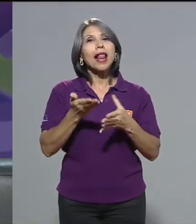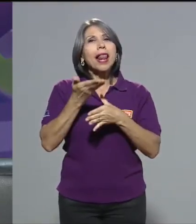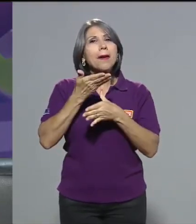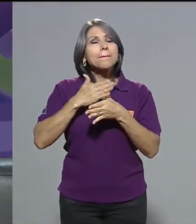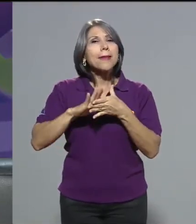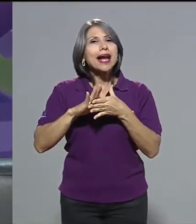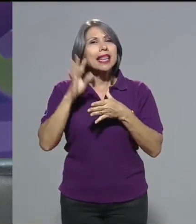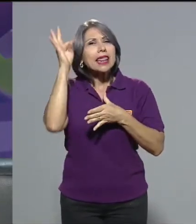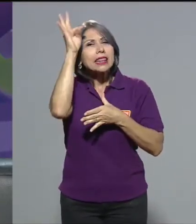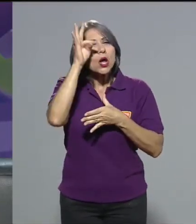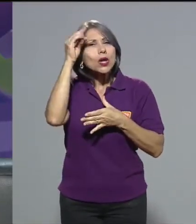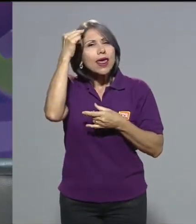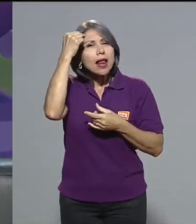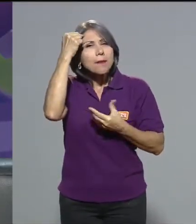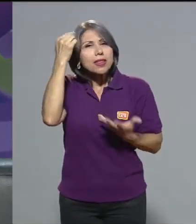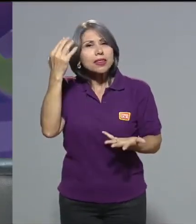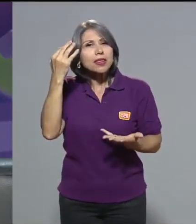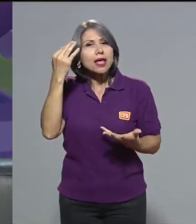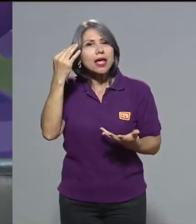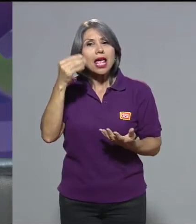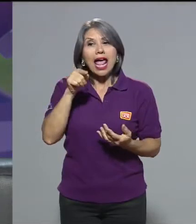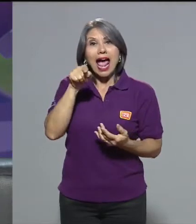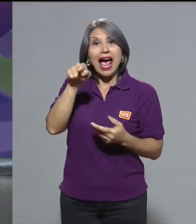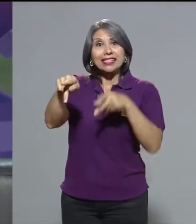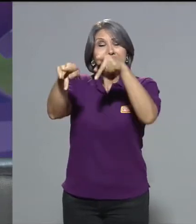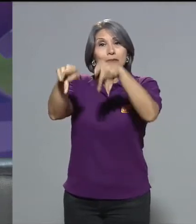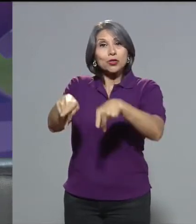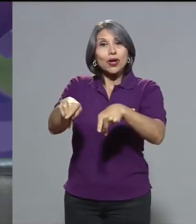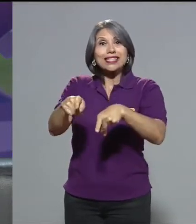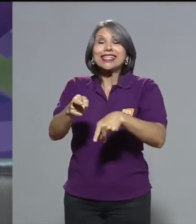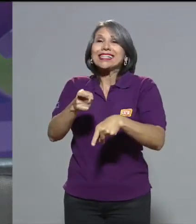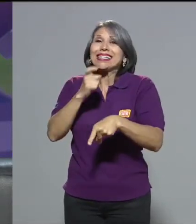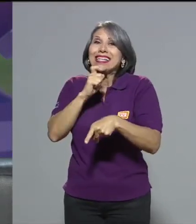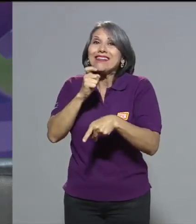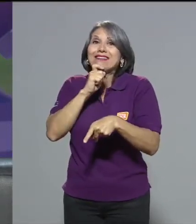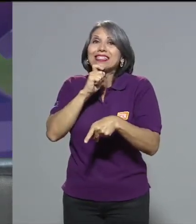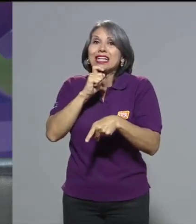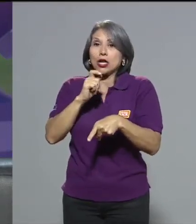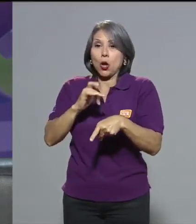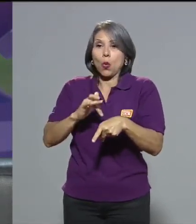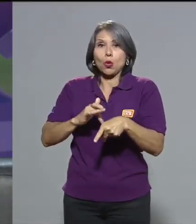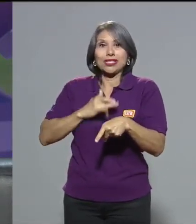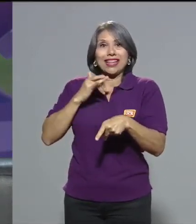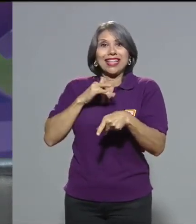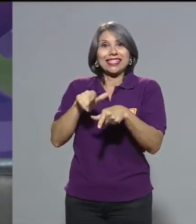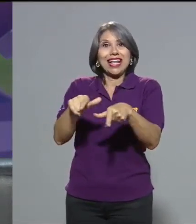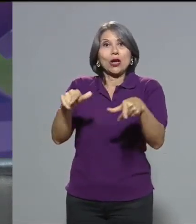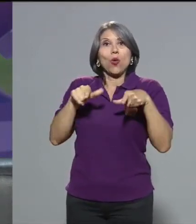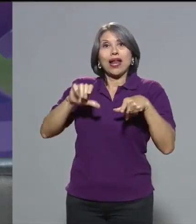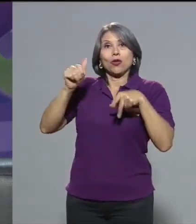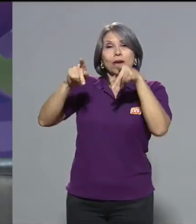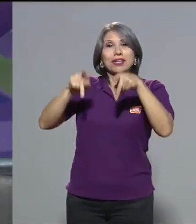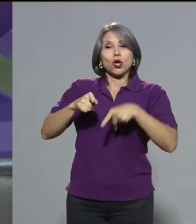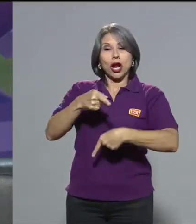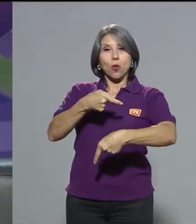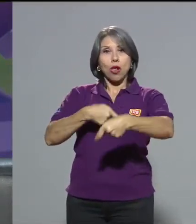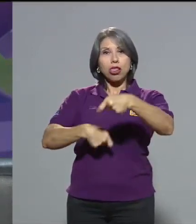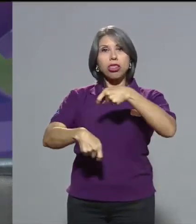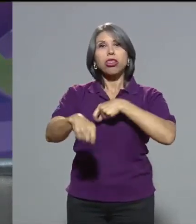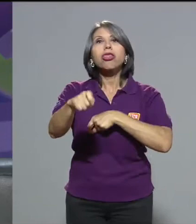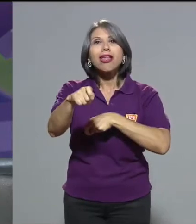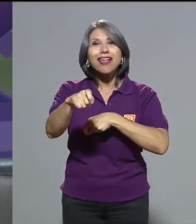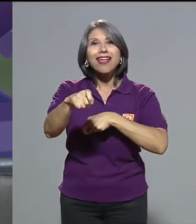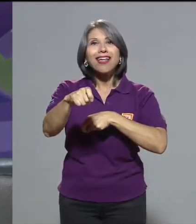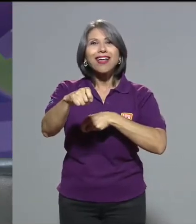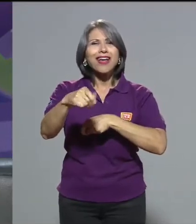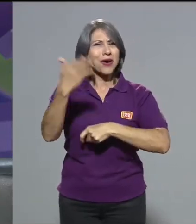mente, o sea, ellos les cuesta ponerse en los zapatos de otro, ¿verdad? Entonces son aquellos niños que una maestra un día estos me dijo